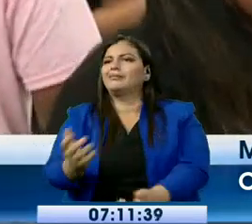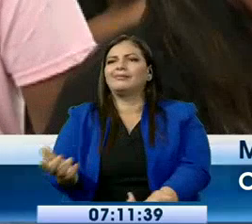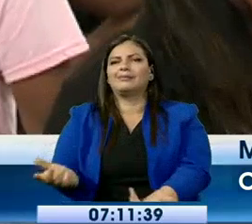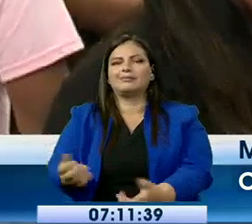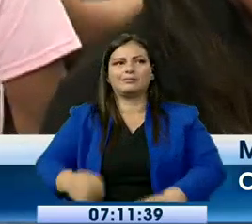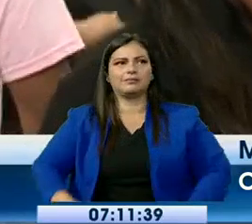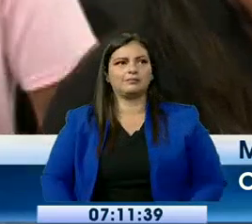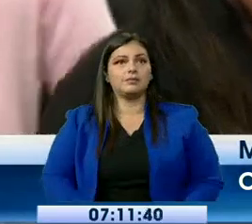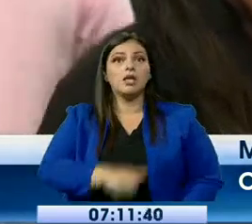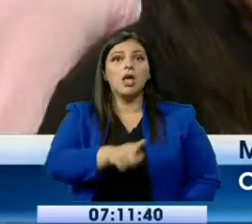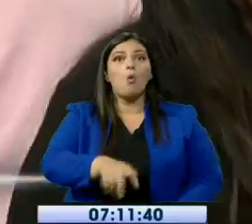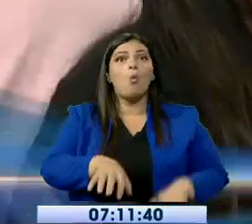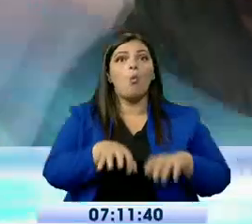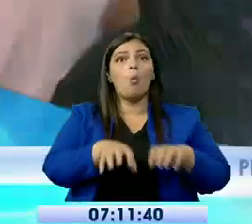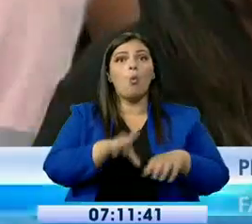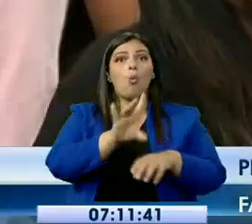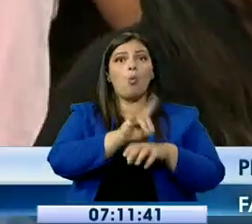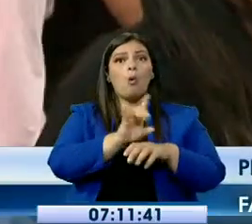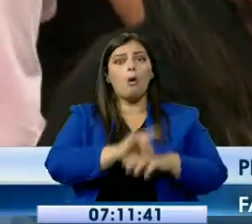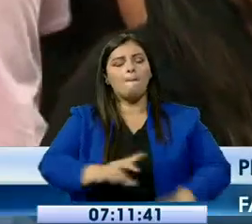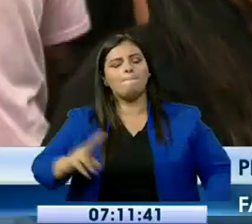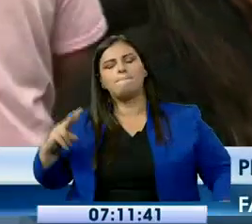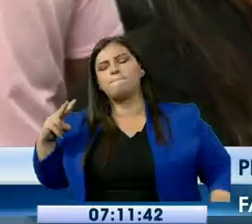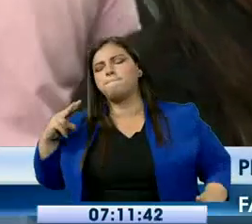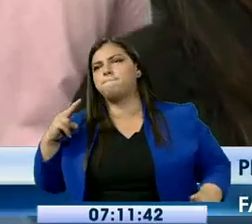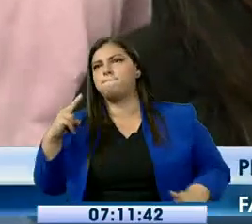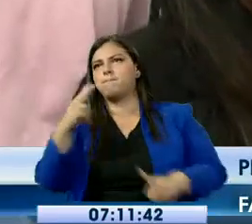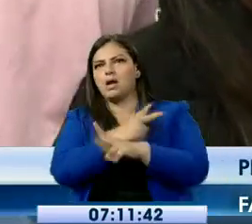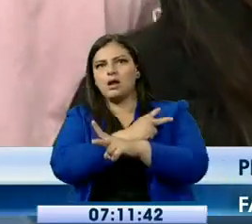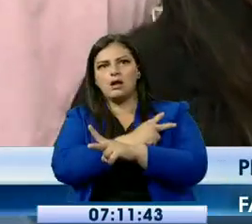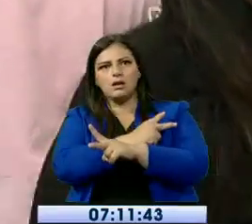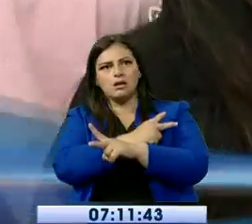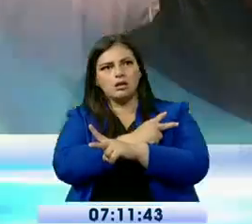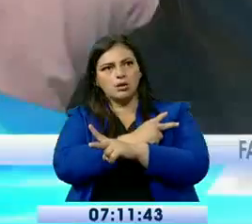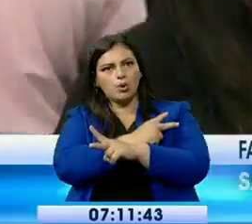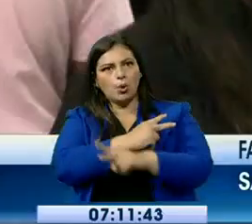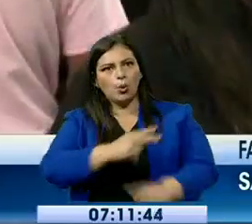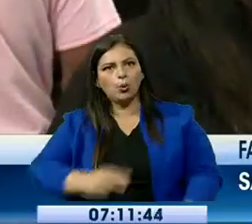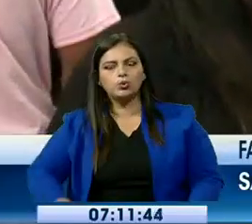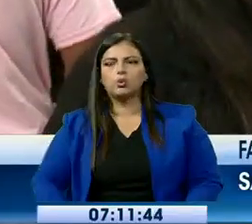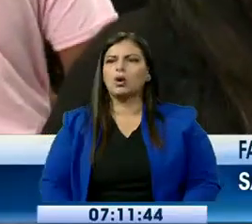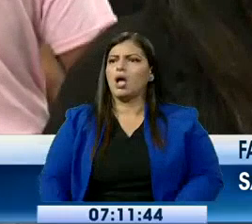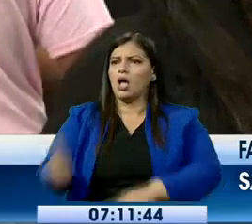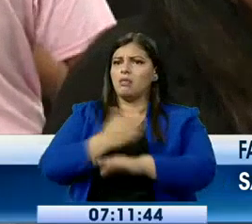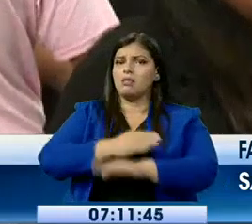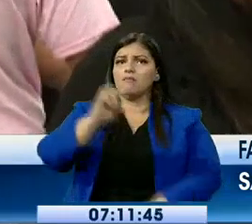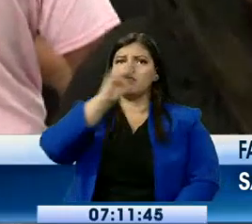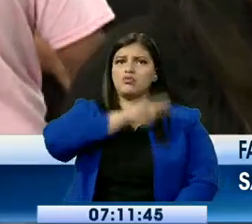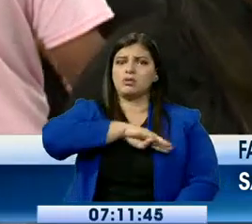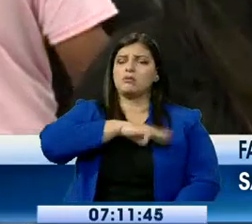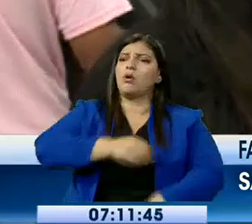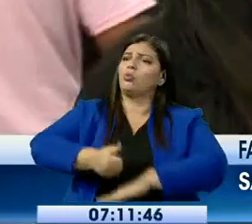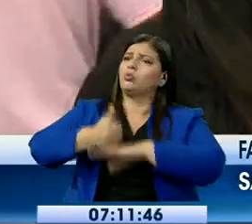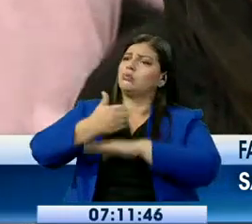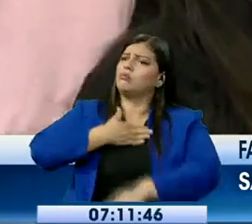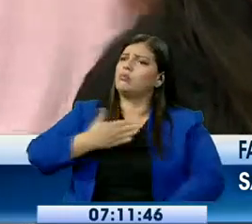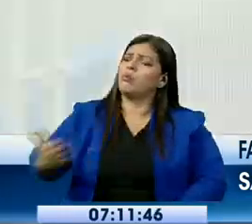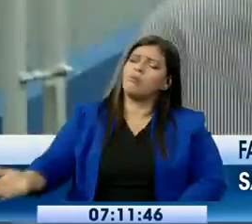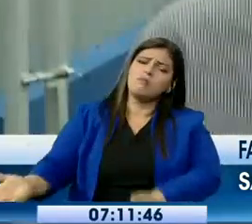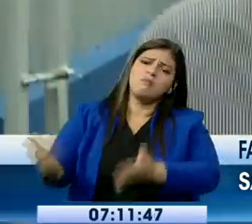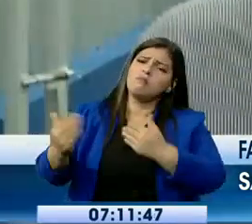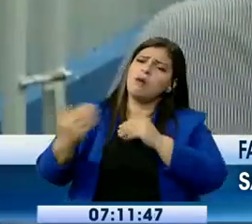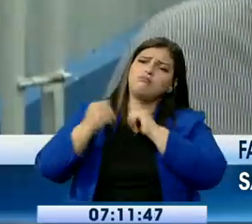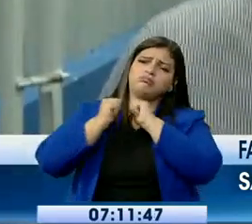sido demasiado agresivos. Nosotros en el día, en la noche que fuimos a retirar los perros con el municipio, los perros eran demasiado agresivos.